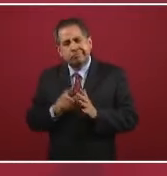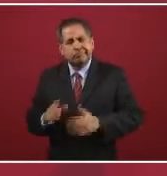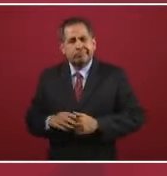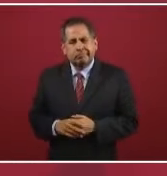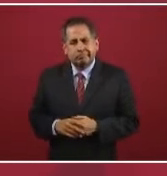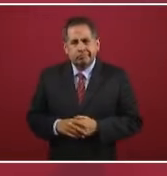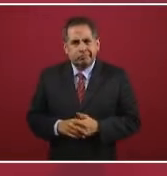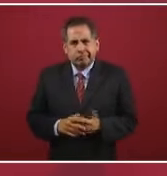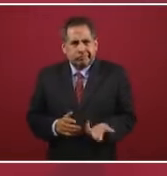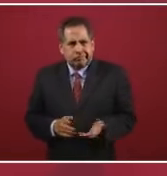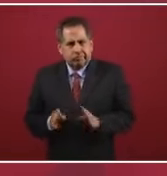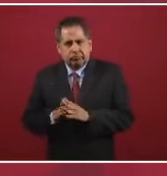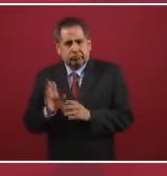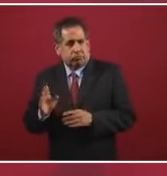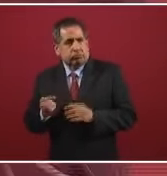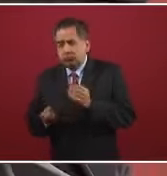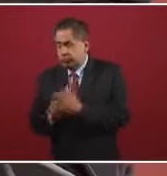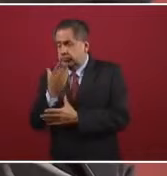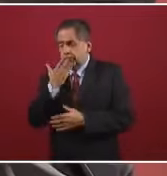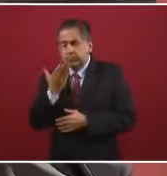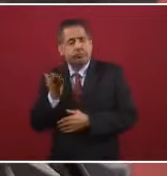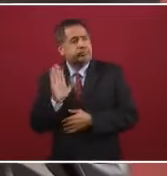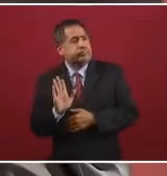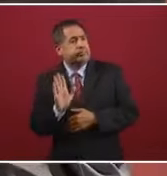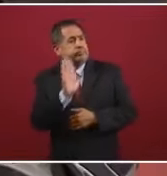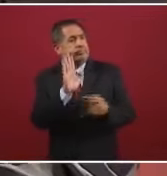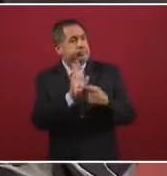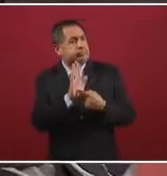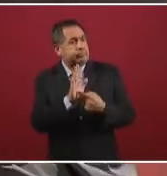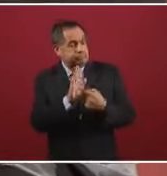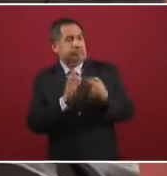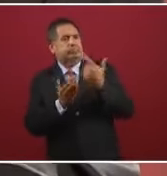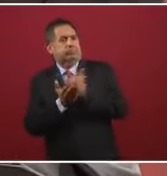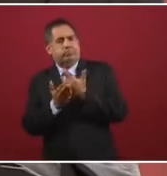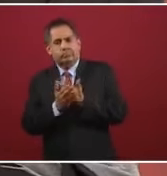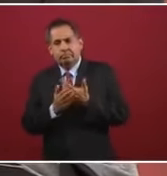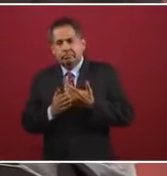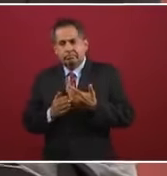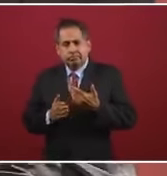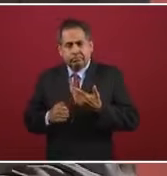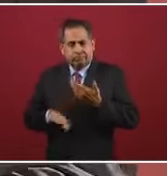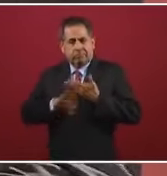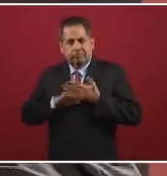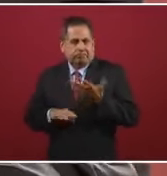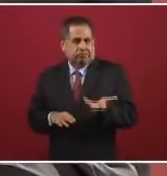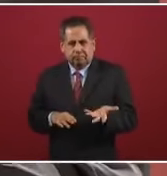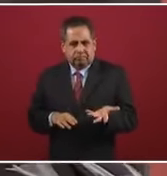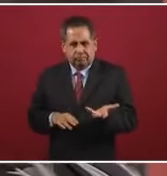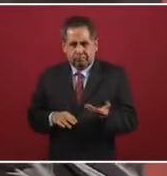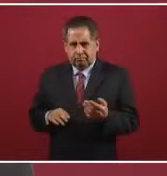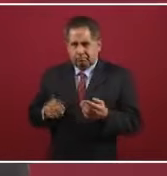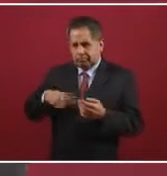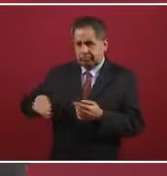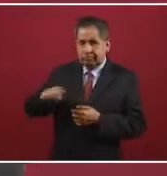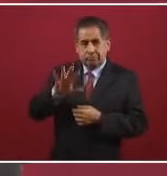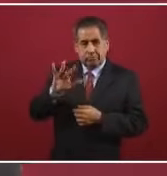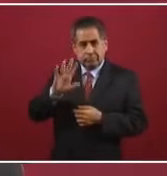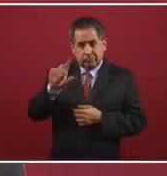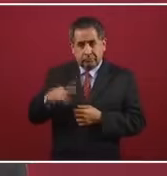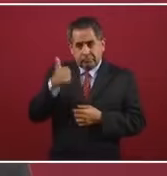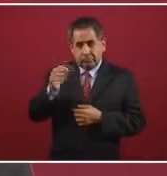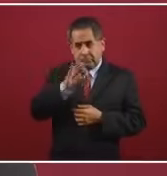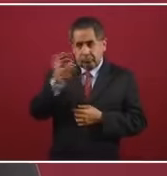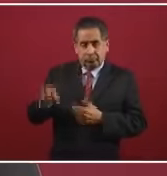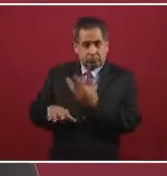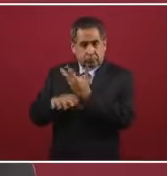se entendería, es decir, por qué habría una discusión arancelaria si hay una reducción del 56%